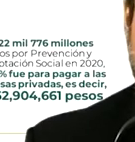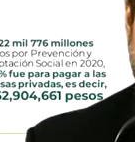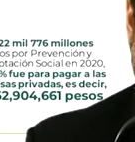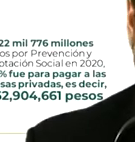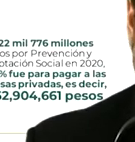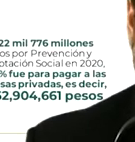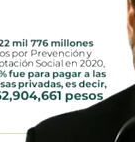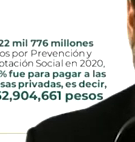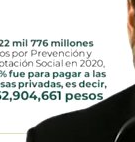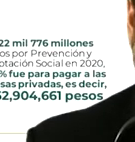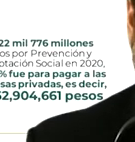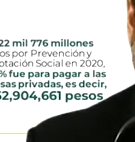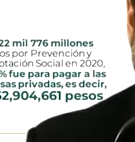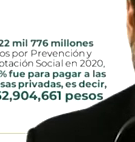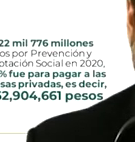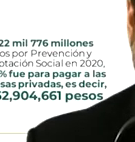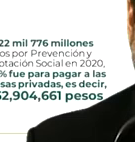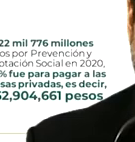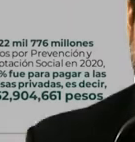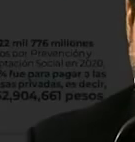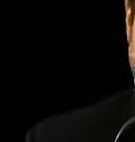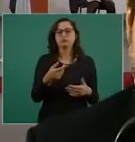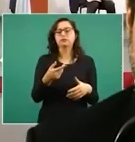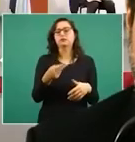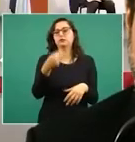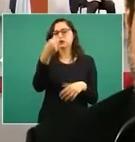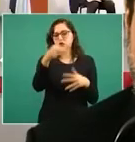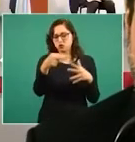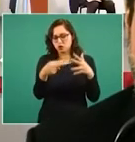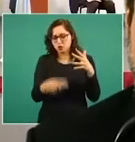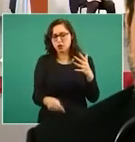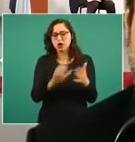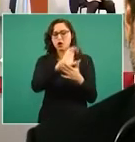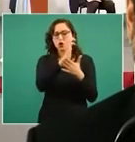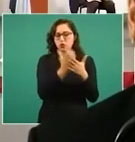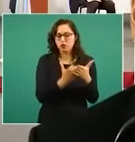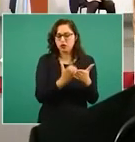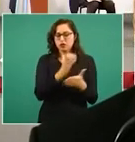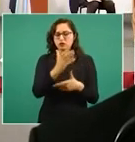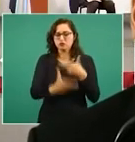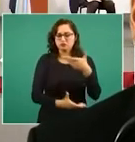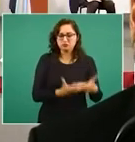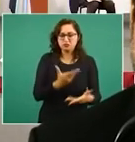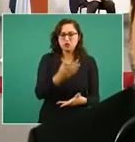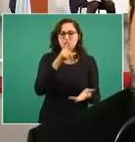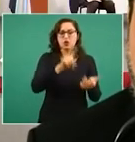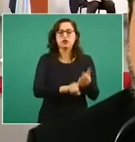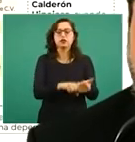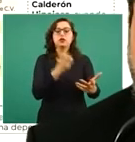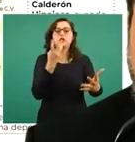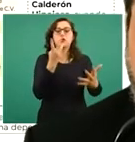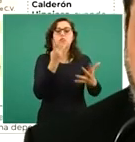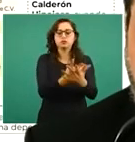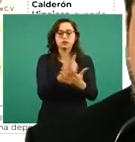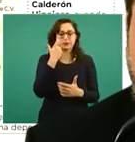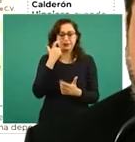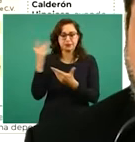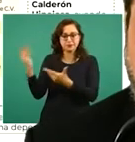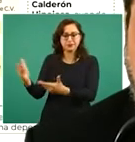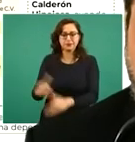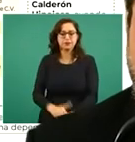pagó una paga una renta desde entonces y en estos penales son recluidos o tendría estar recluidos pues en